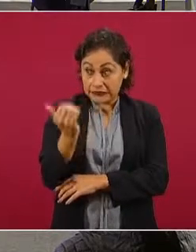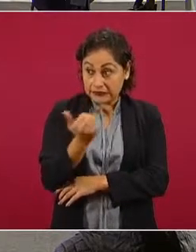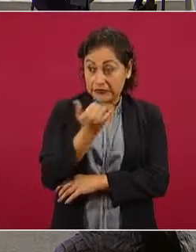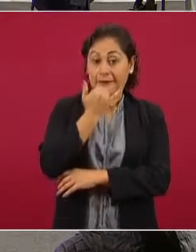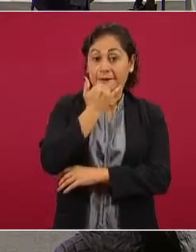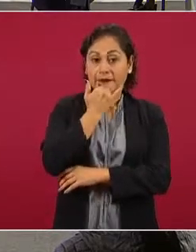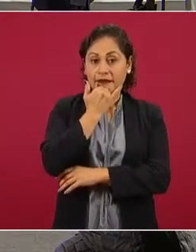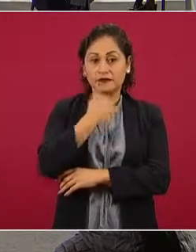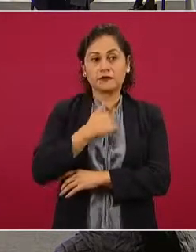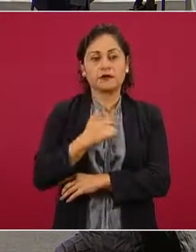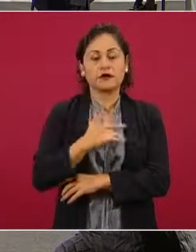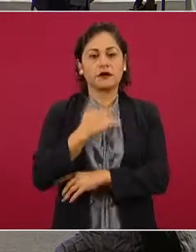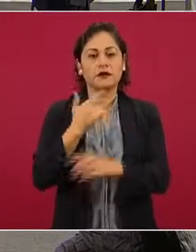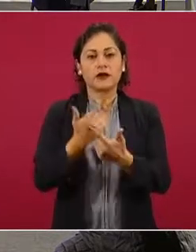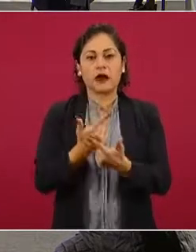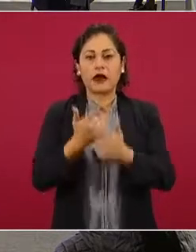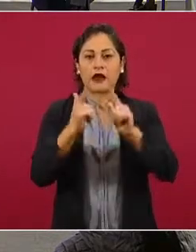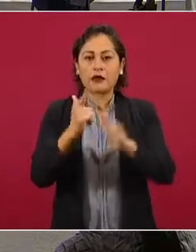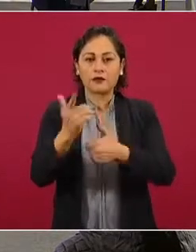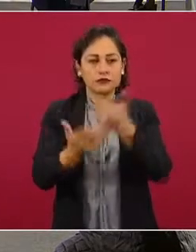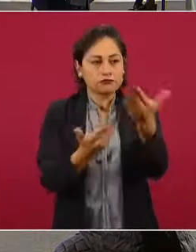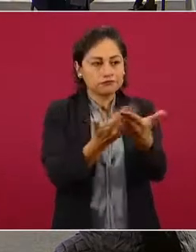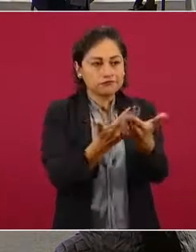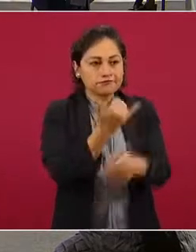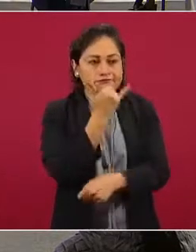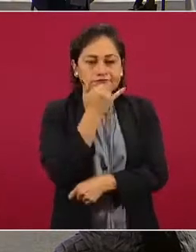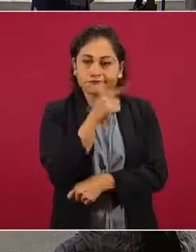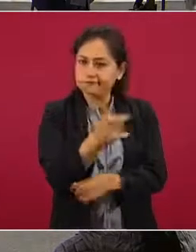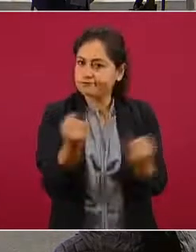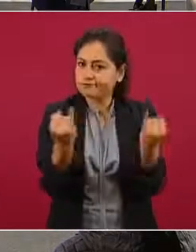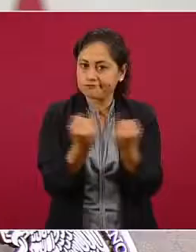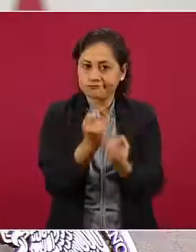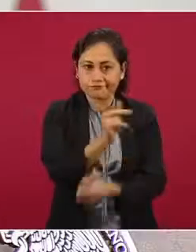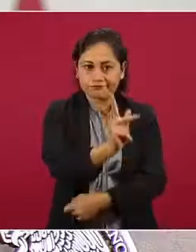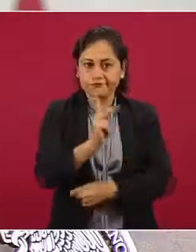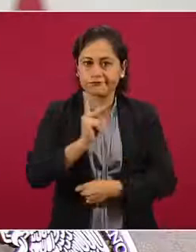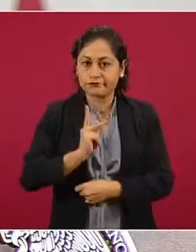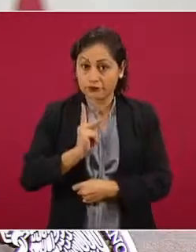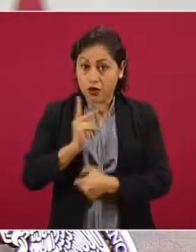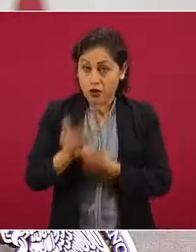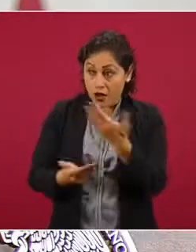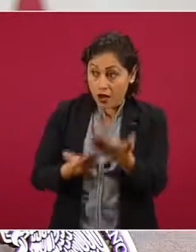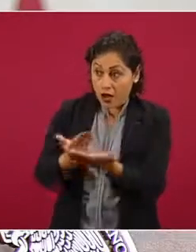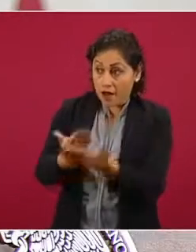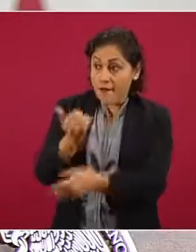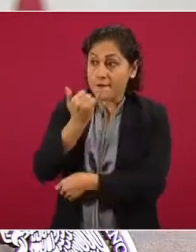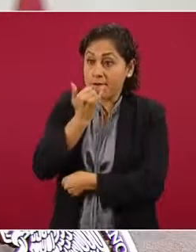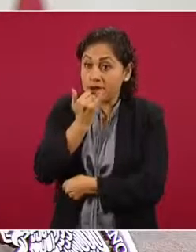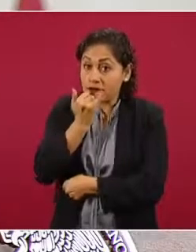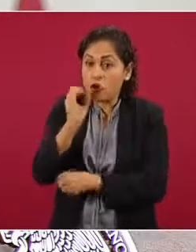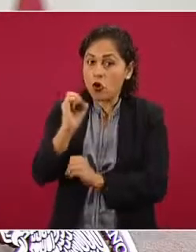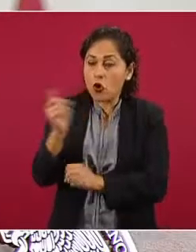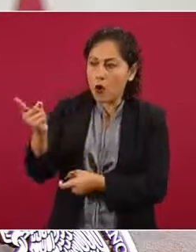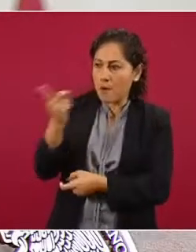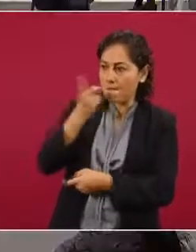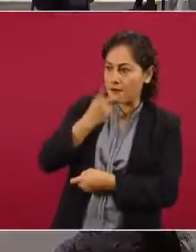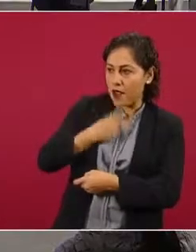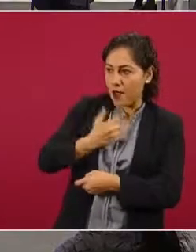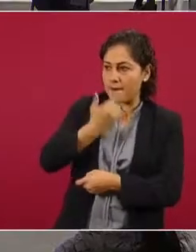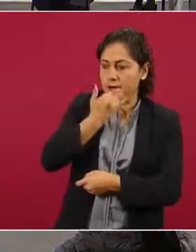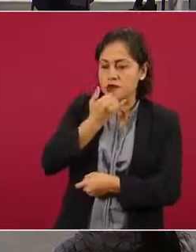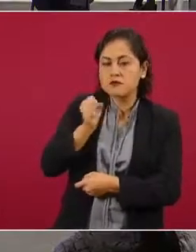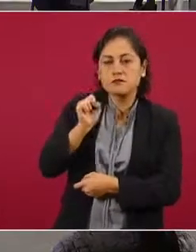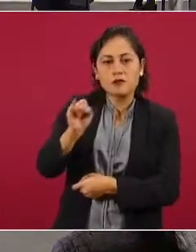lo recibe. Pedir perdón y perdonar son de las cosas más difíciles de nuestra relación con